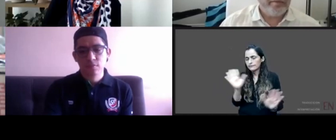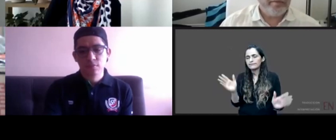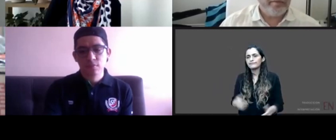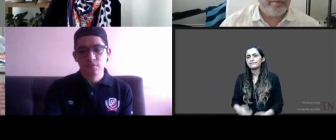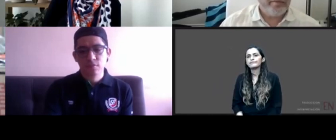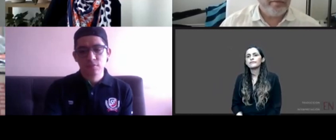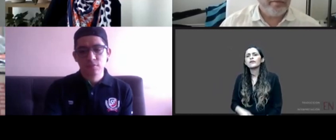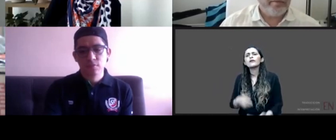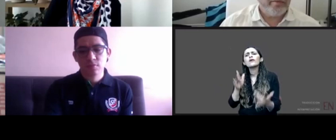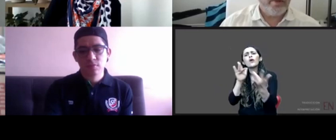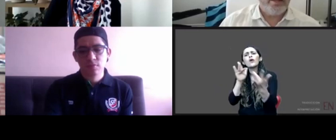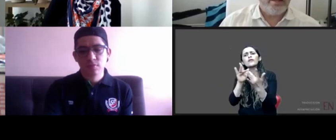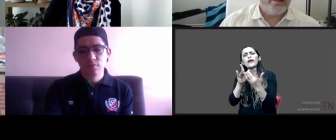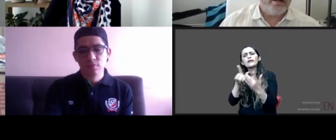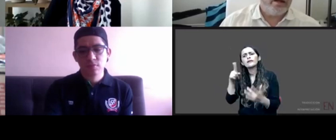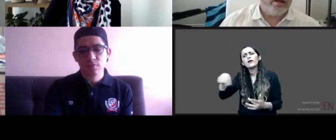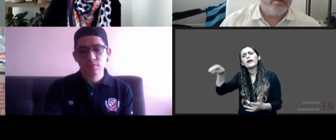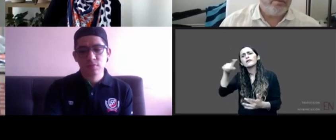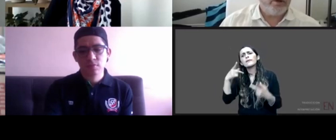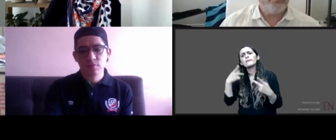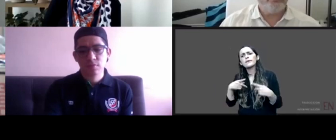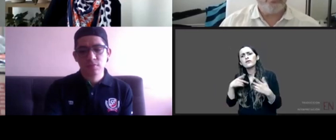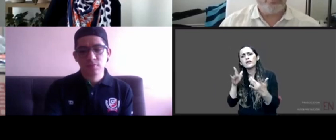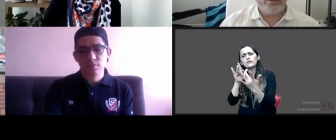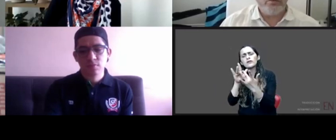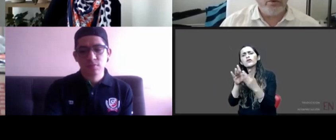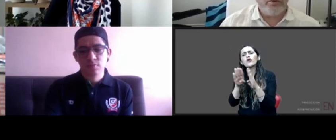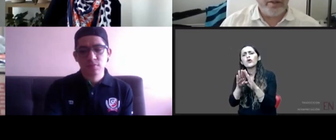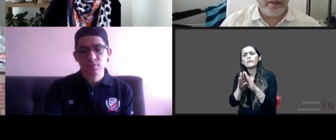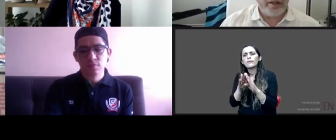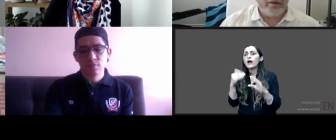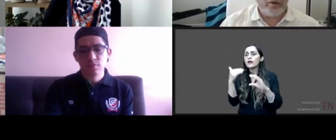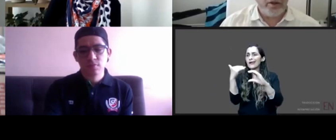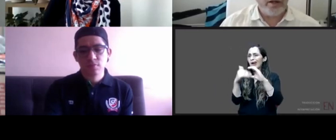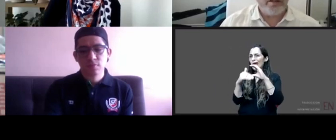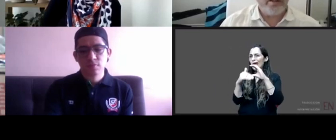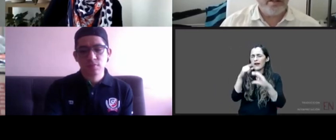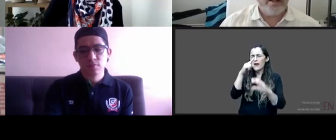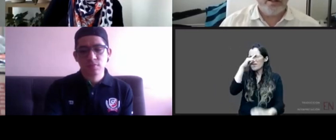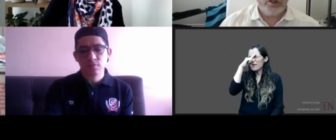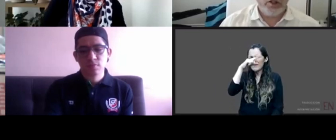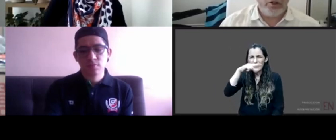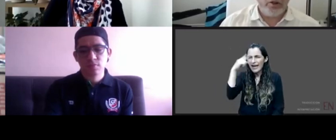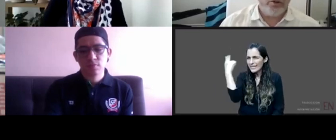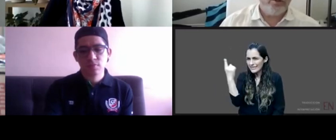¿Dónde te encuentra la audiencia, Boris? Bueno, un correo muy fácil de recordar es